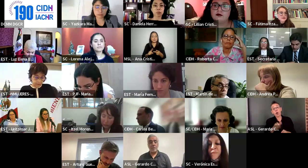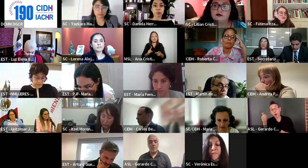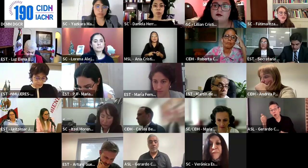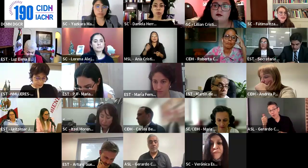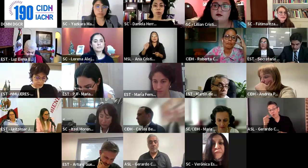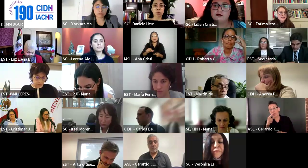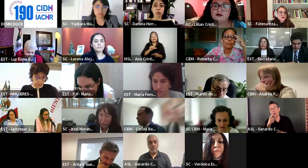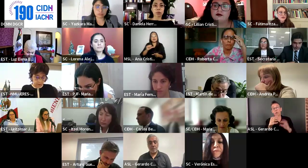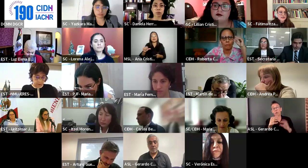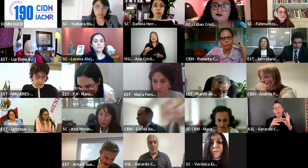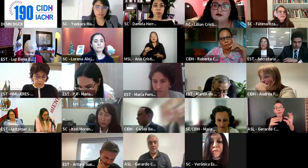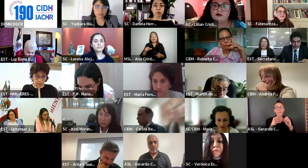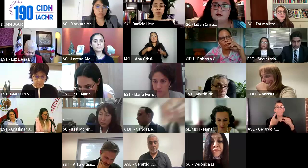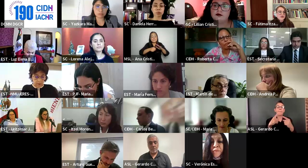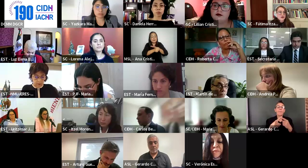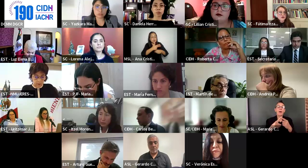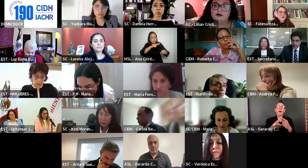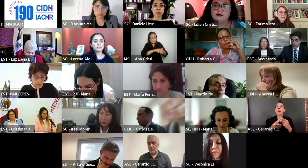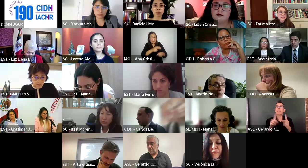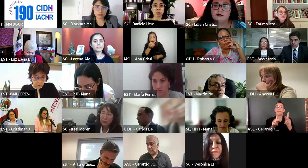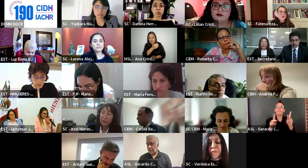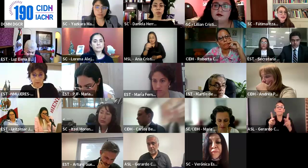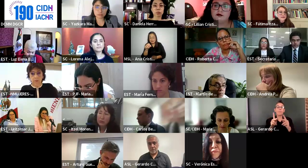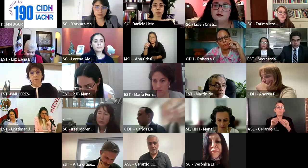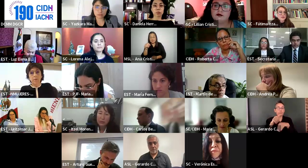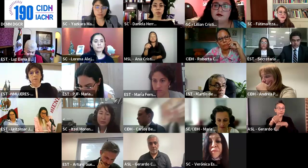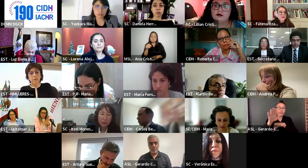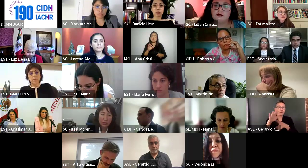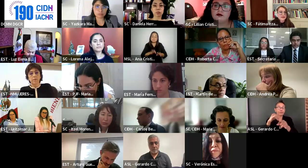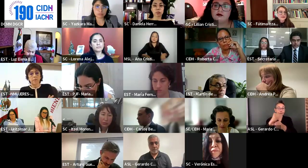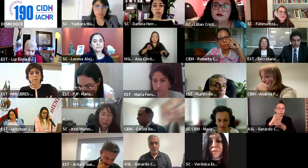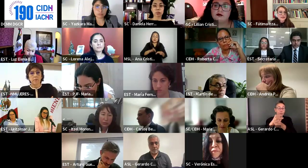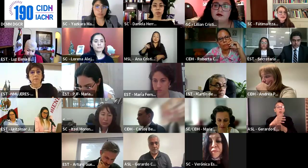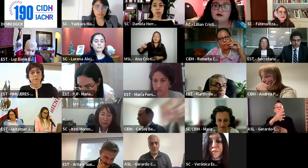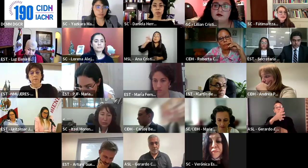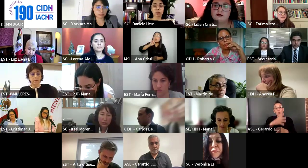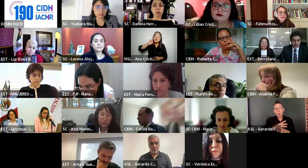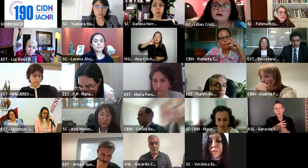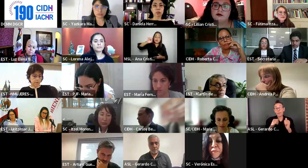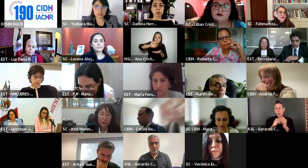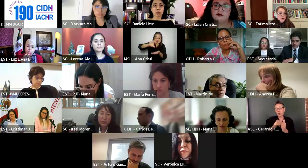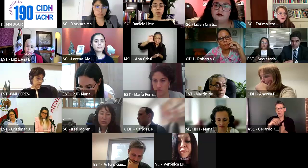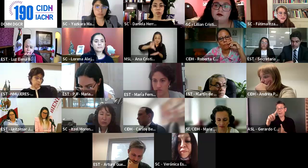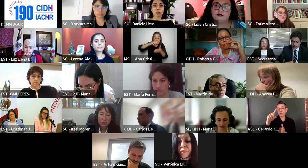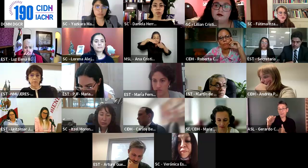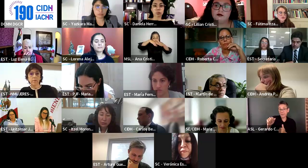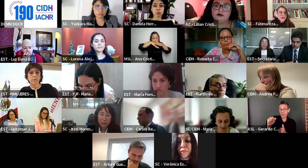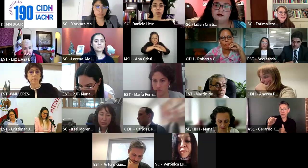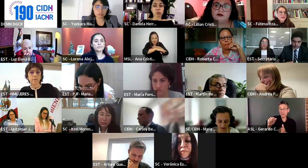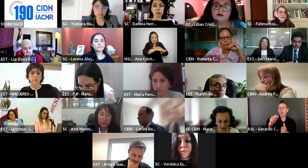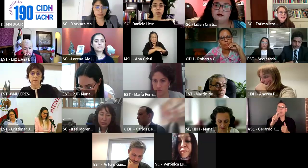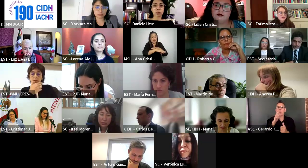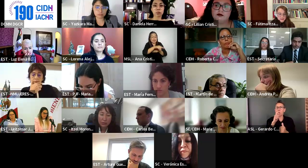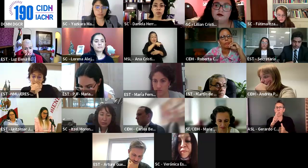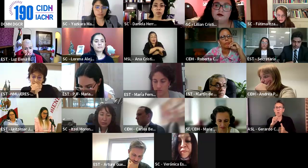la institucionalización, es necesario reconocer que las mujeres con discapacidad que están internadas contra su